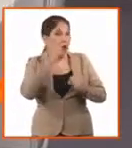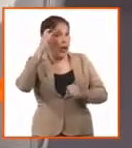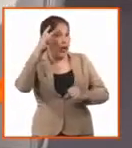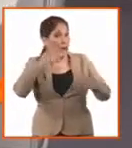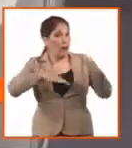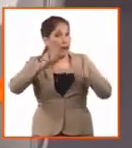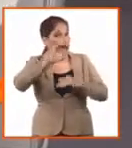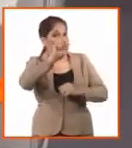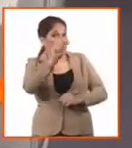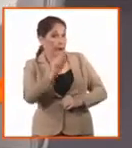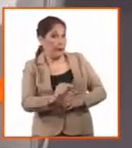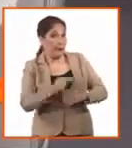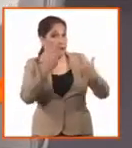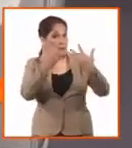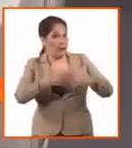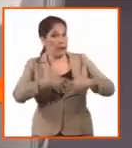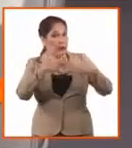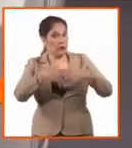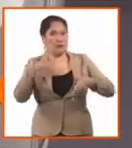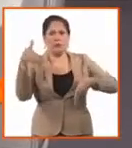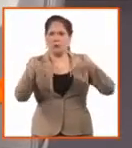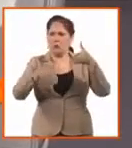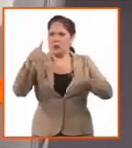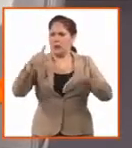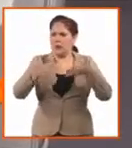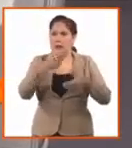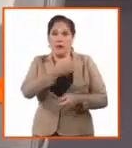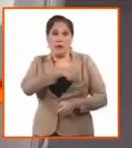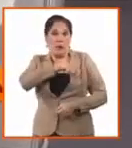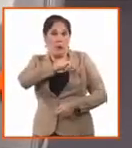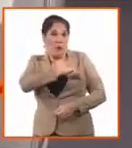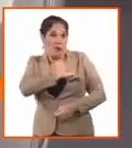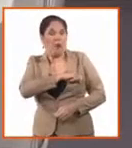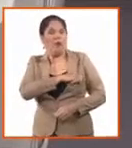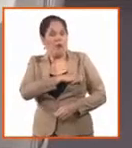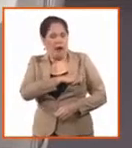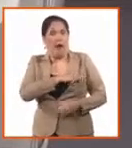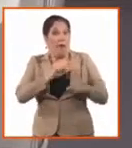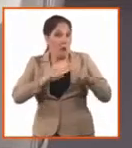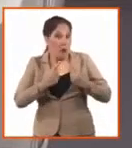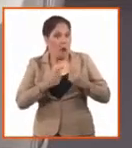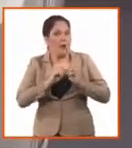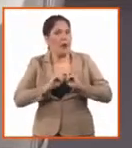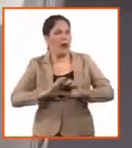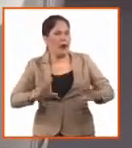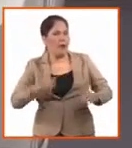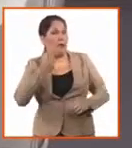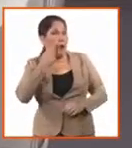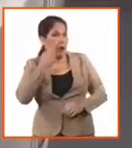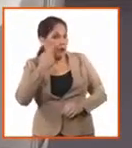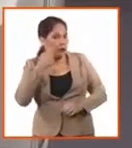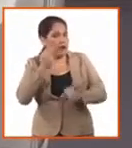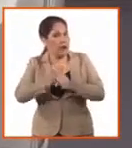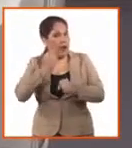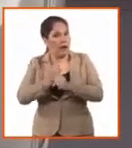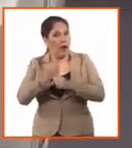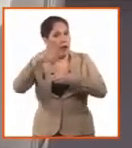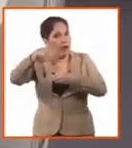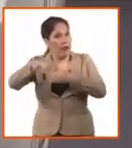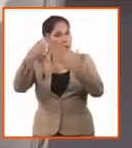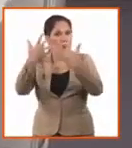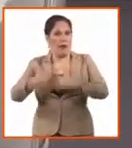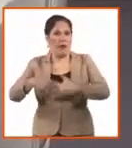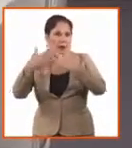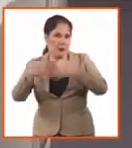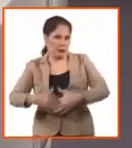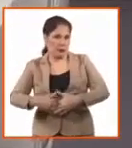entonces la participación popular en la piensa desde ahí y es importante que tengamos en cuenta esos dos lados quizás